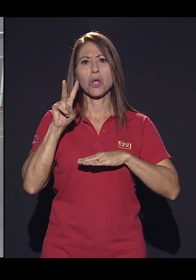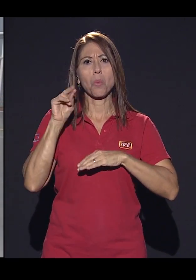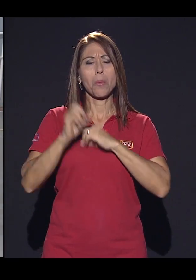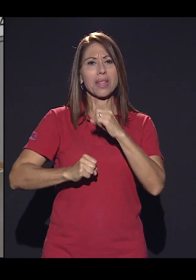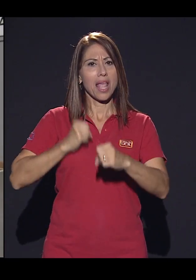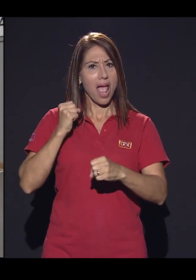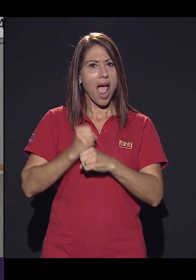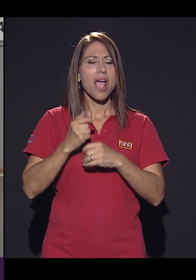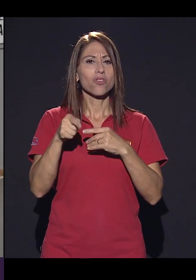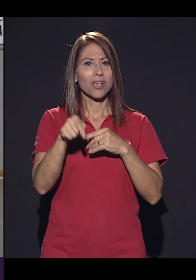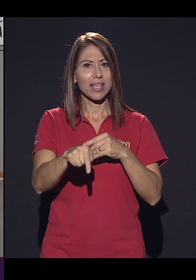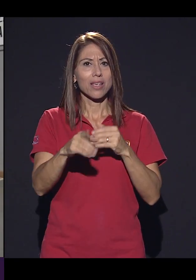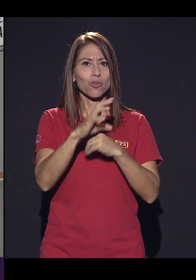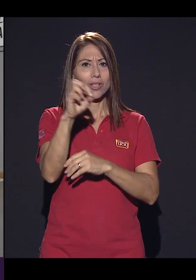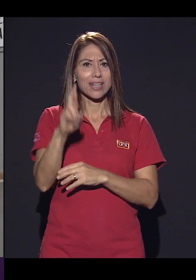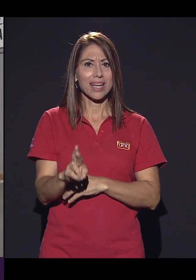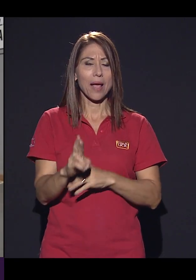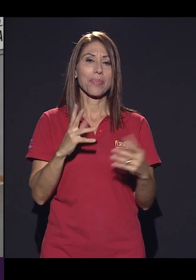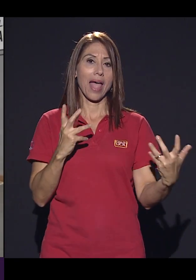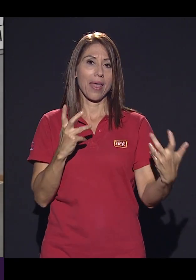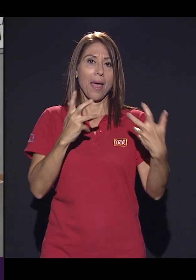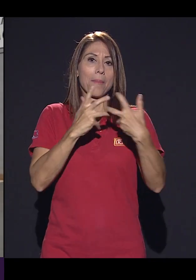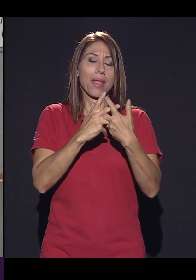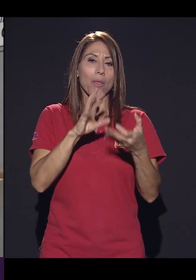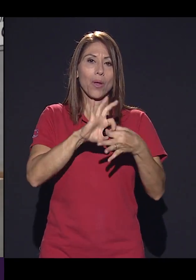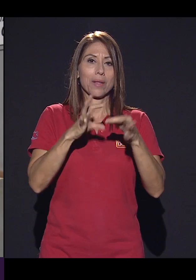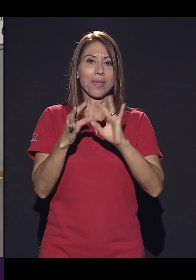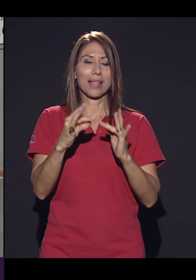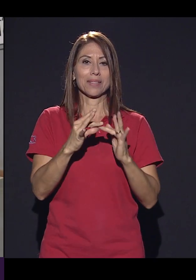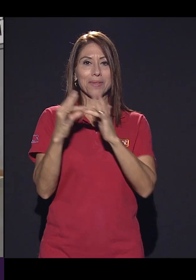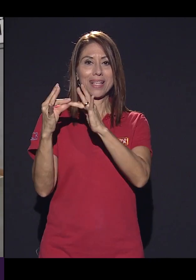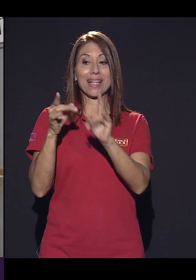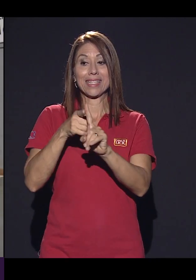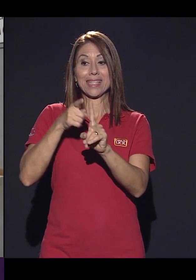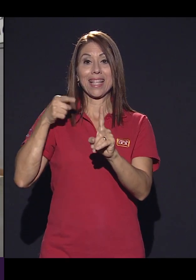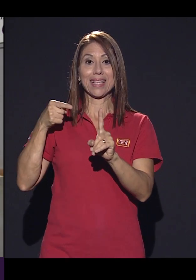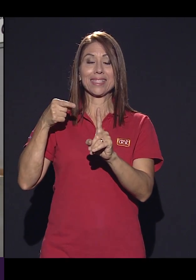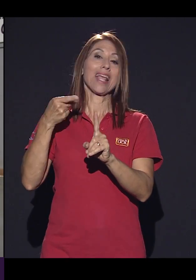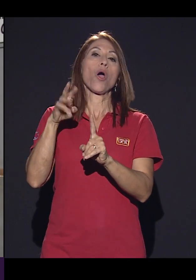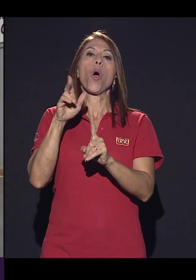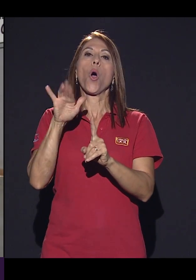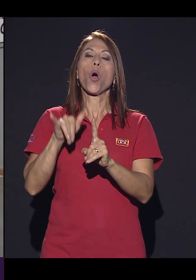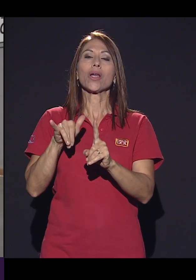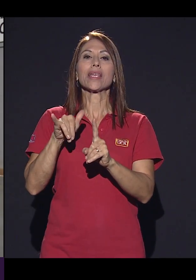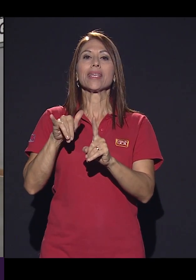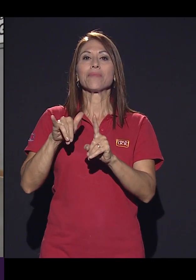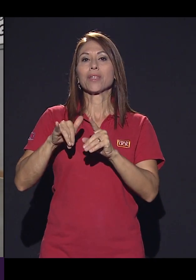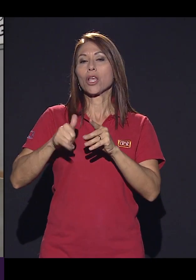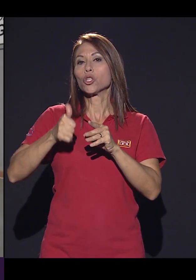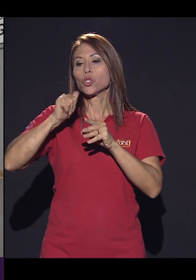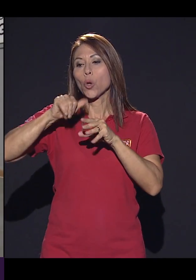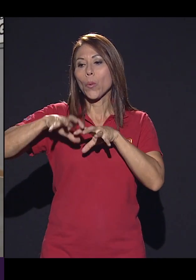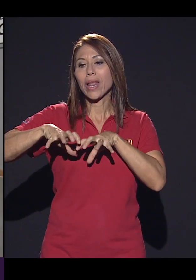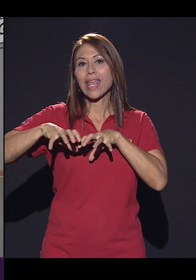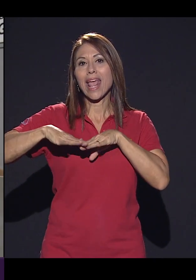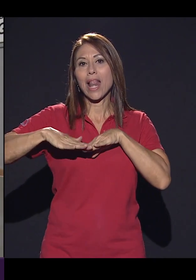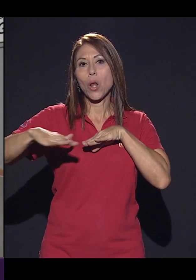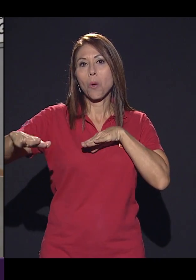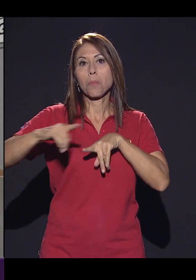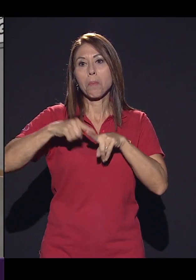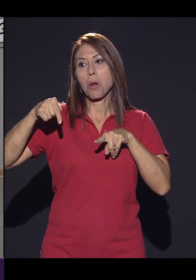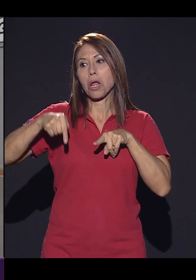es un deporte adaptado a Olimpiadas Especiales. Viene del deporte del hockey sobre hielo, pero como Costa Rica es un país que